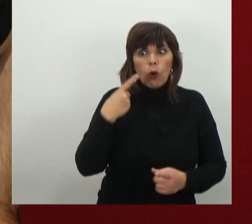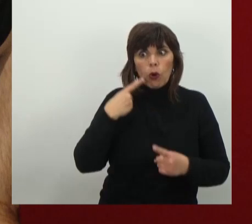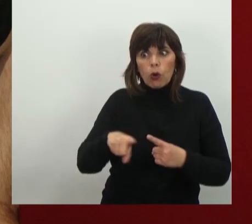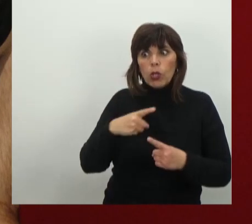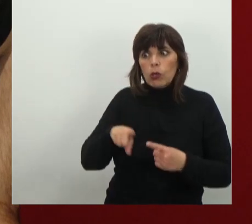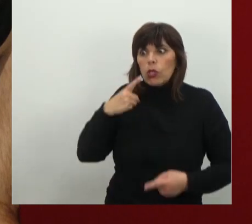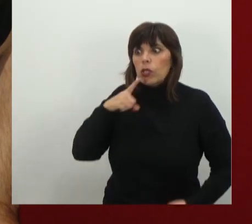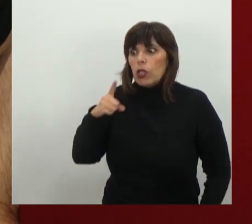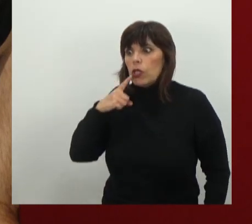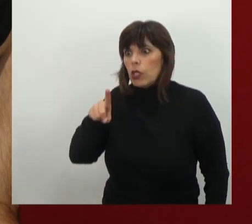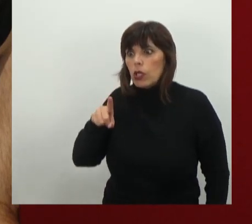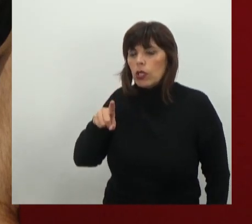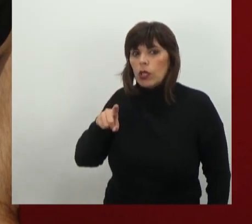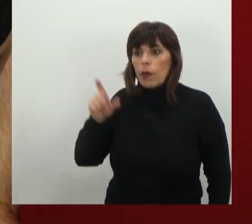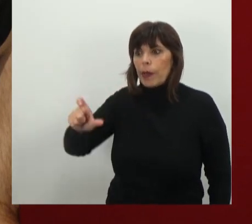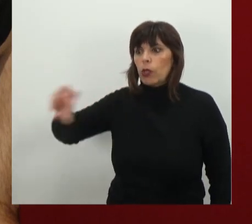otros.